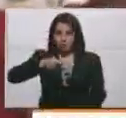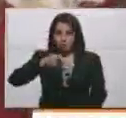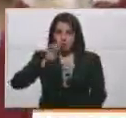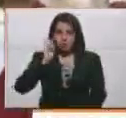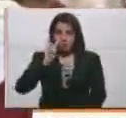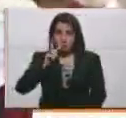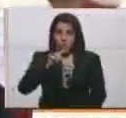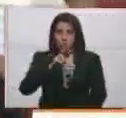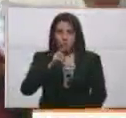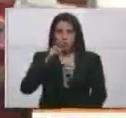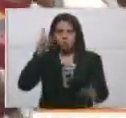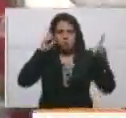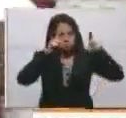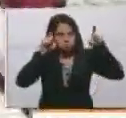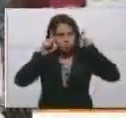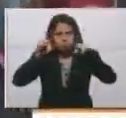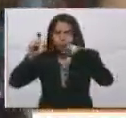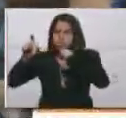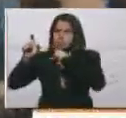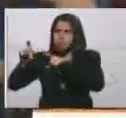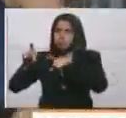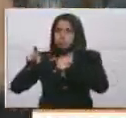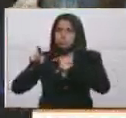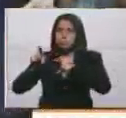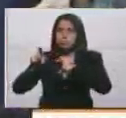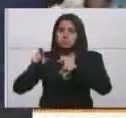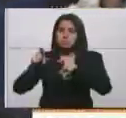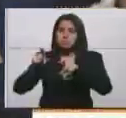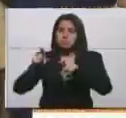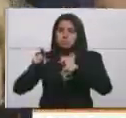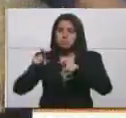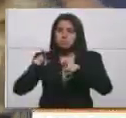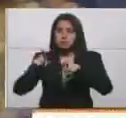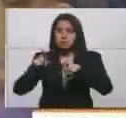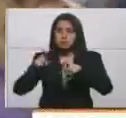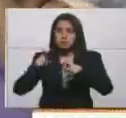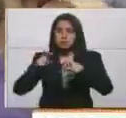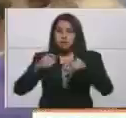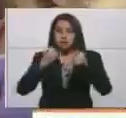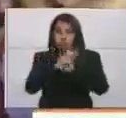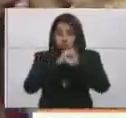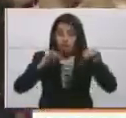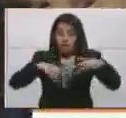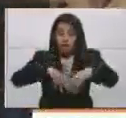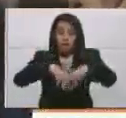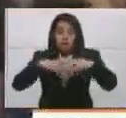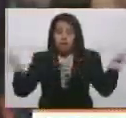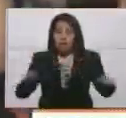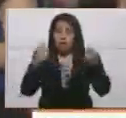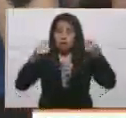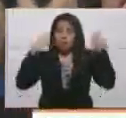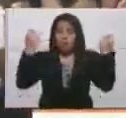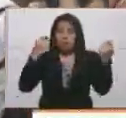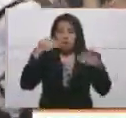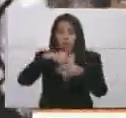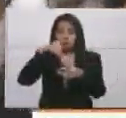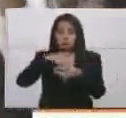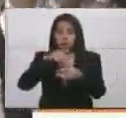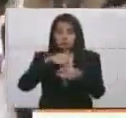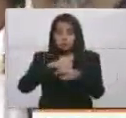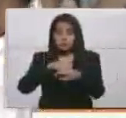todas las orientaciones de este remate de campaña de